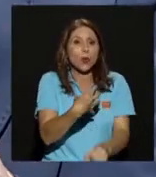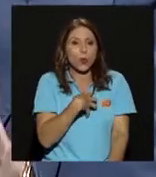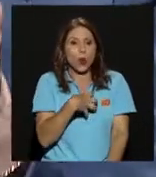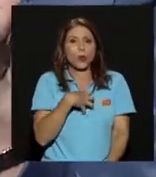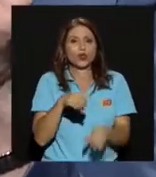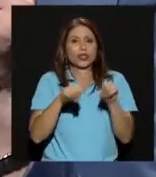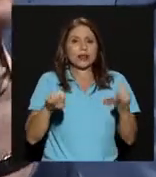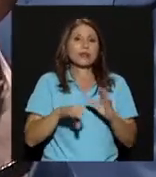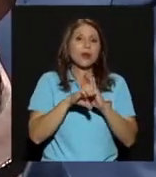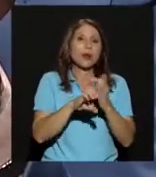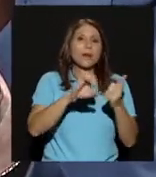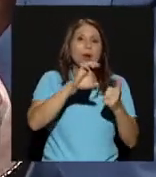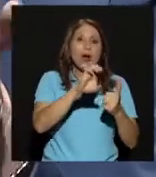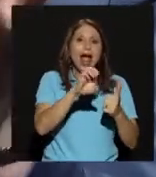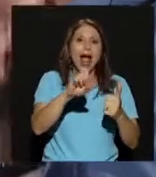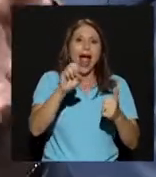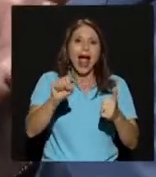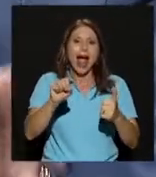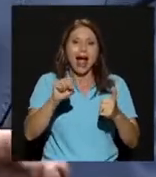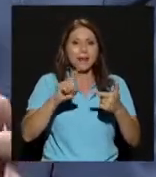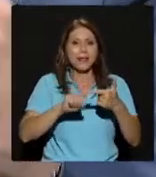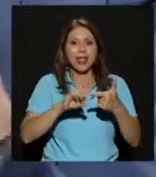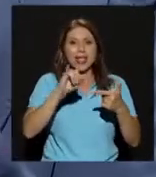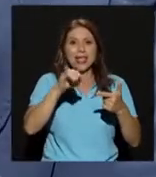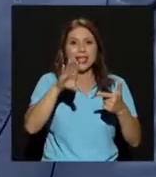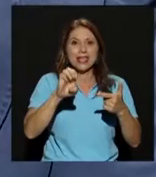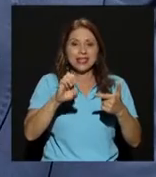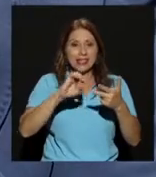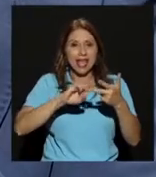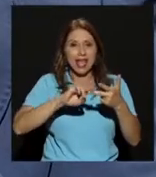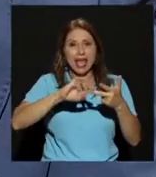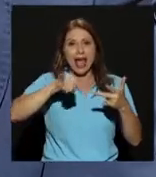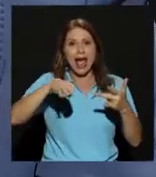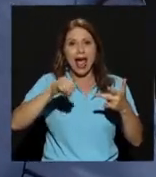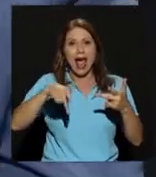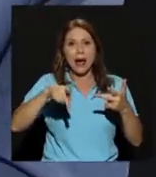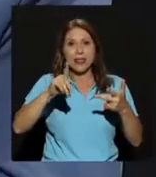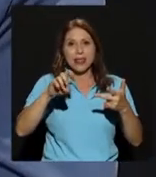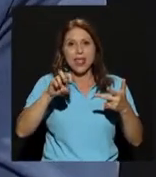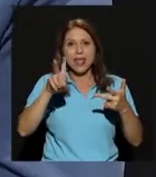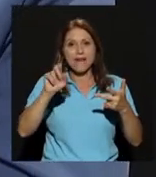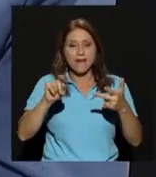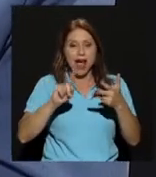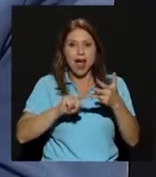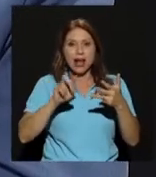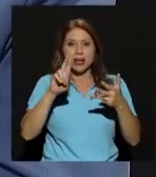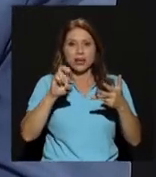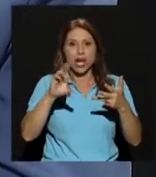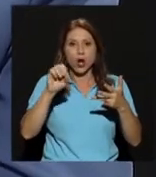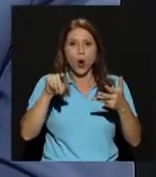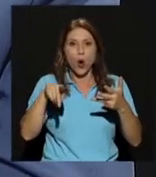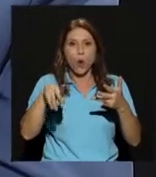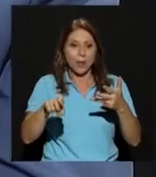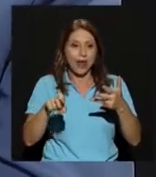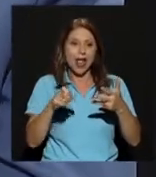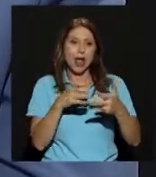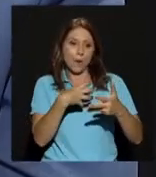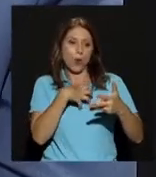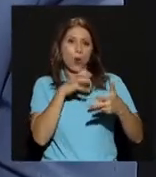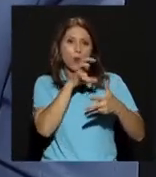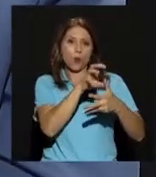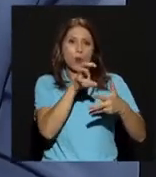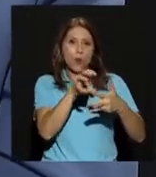lis japdeva creo que tienes y recope tiene sus propios sistemas y no están dentro de ese sistema que debería ser